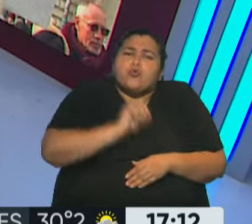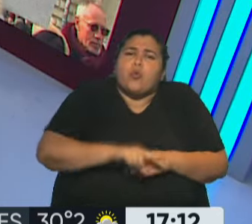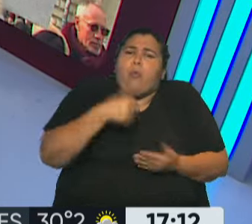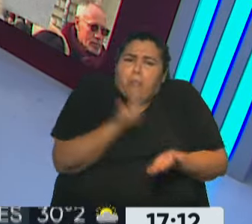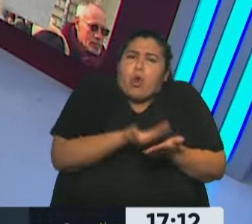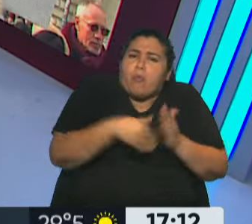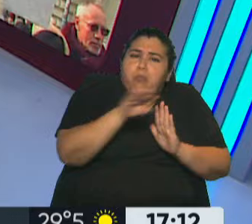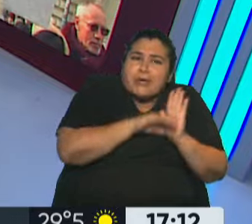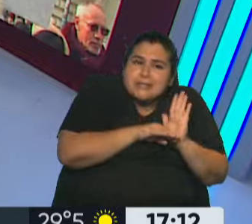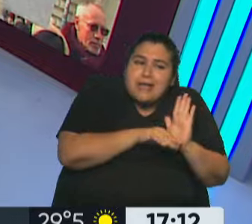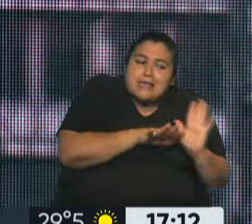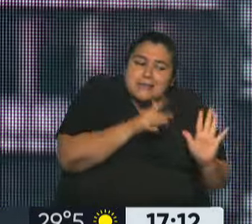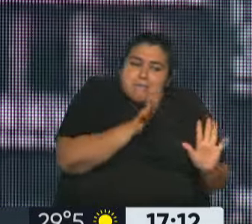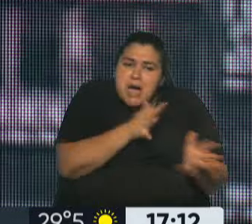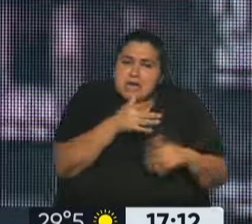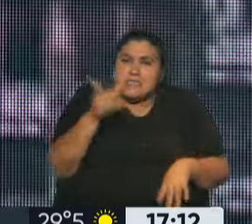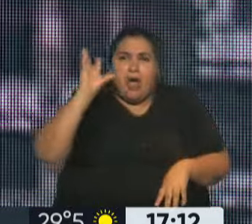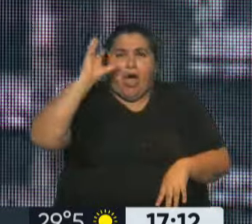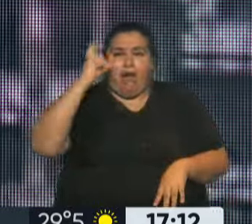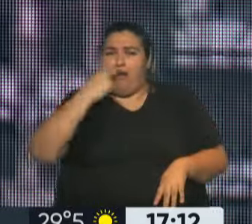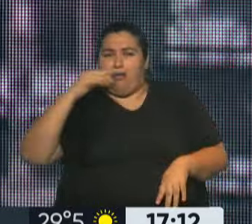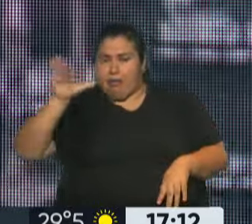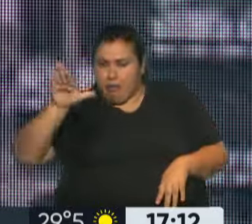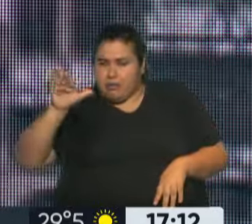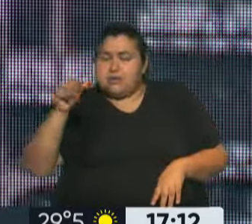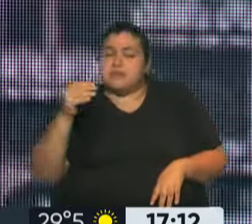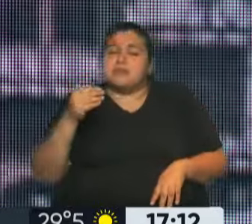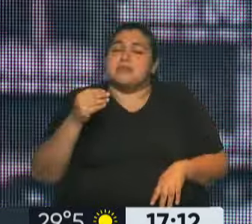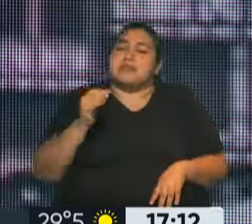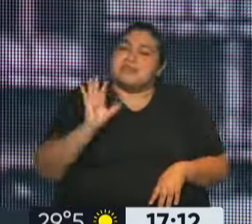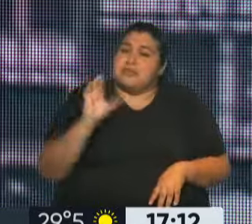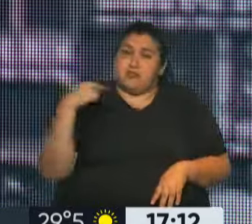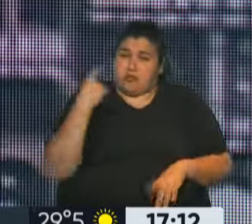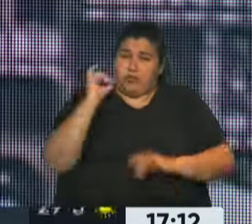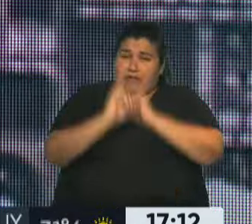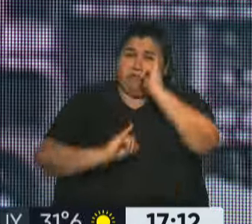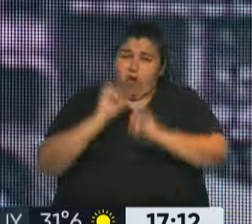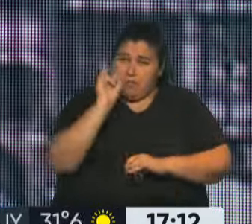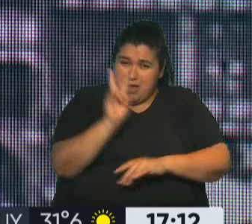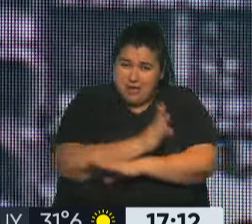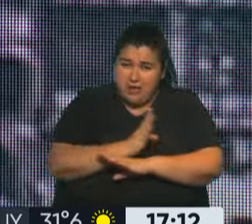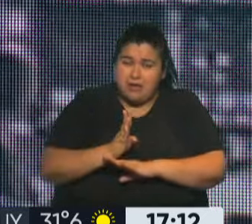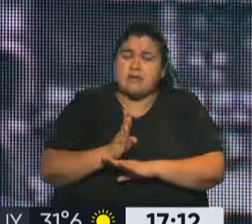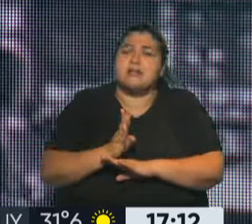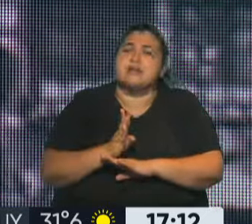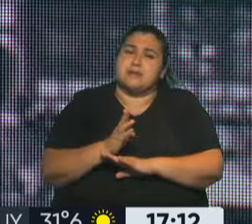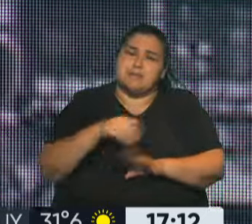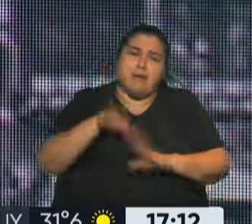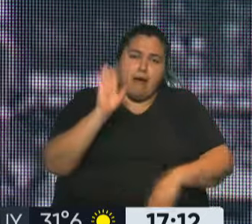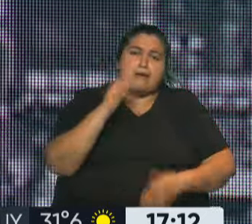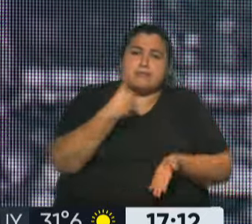hacen recordar al nazismo? Es un partido particular, porque veíamos muy bien en el informe que aquellos que son más claramente, digamos,